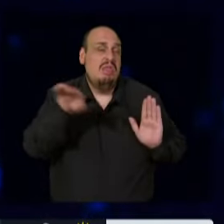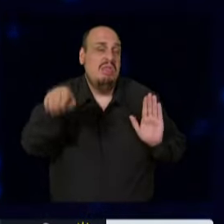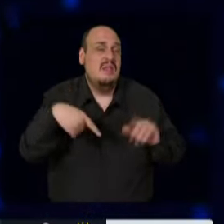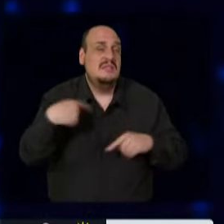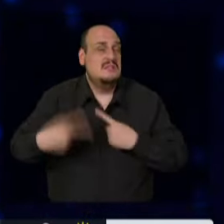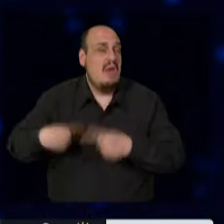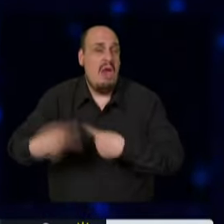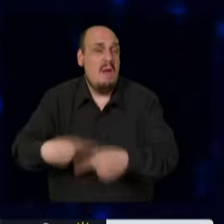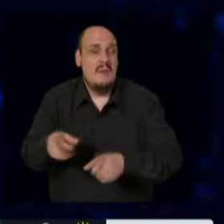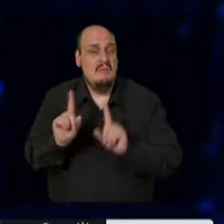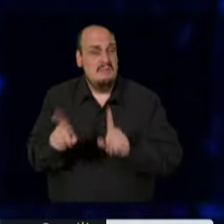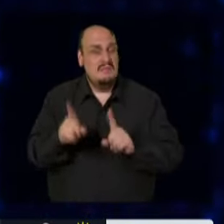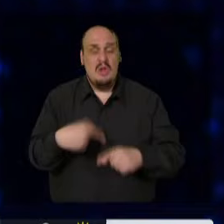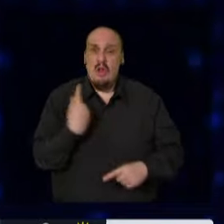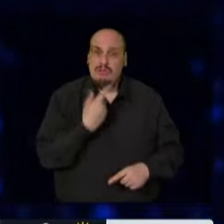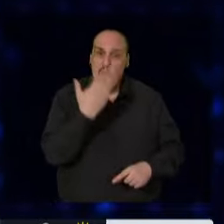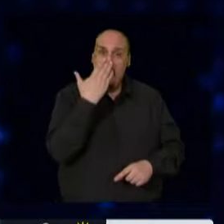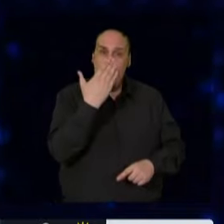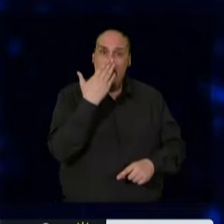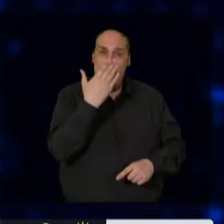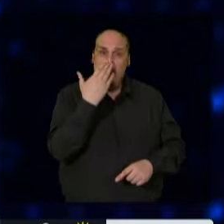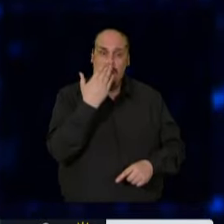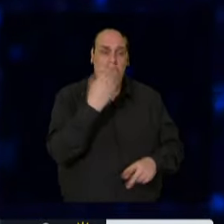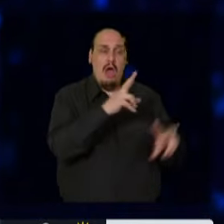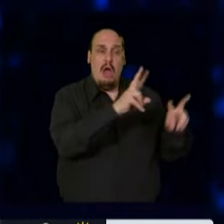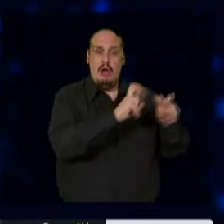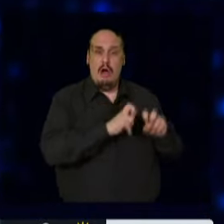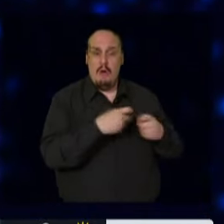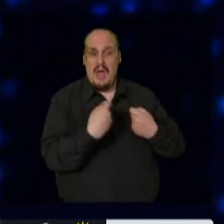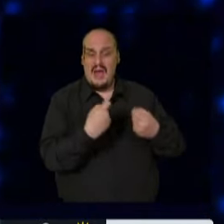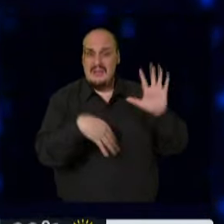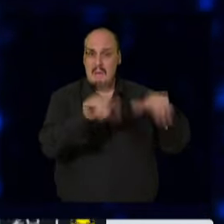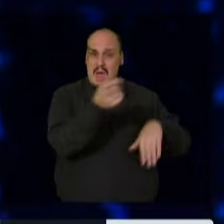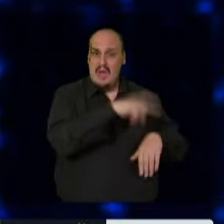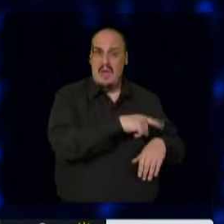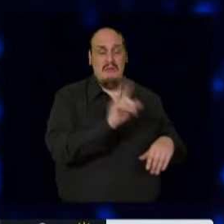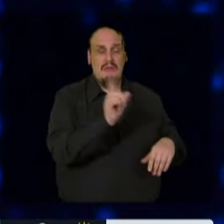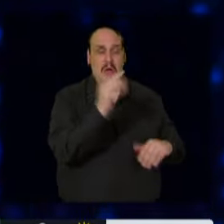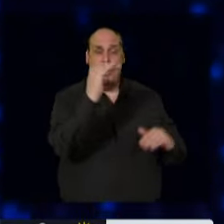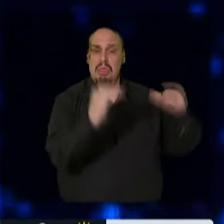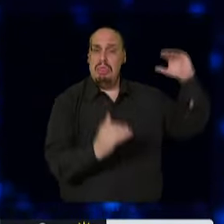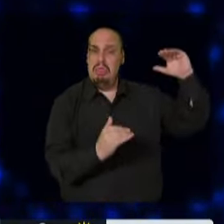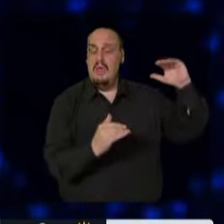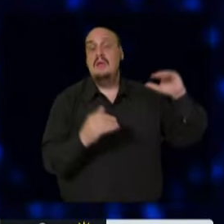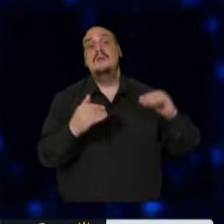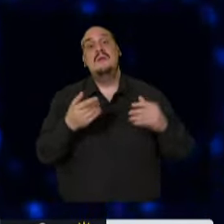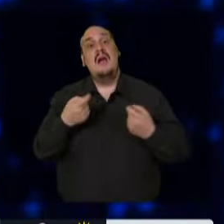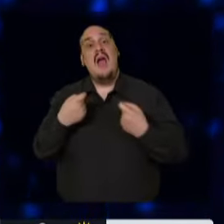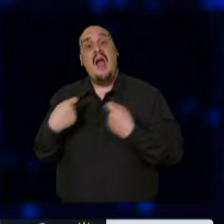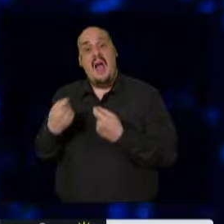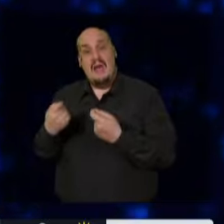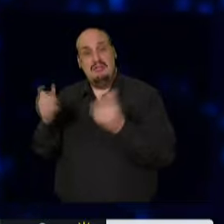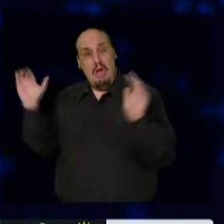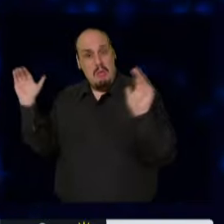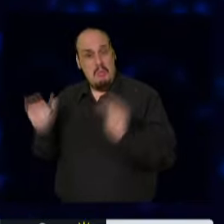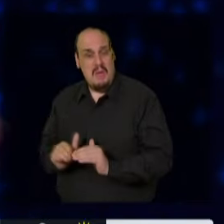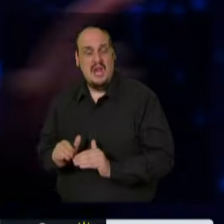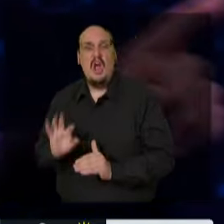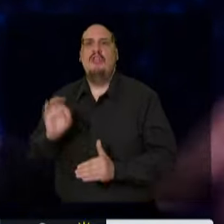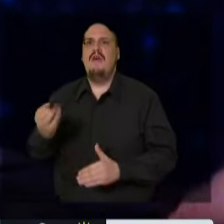lo digo yo que en Córdoba no tenemos déficit fiscal. Y para acabar con el déficit fiscal no es necesario hacer un